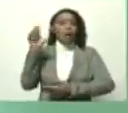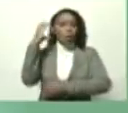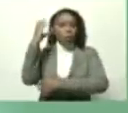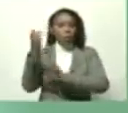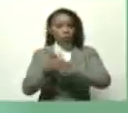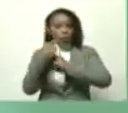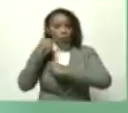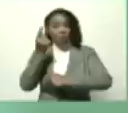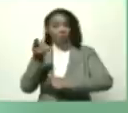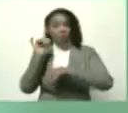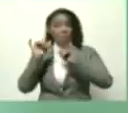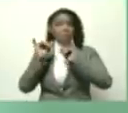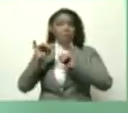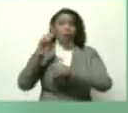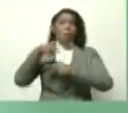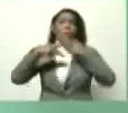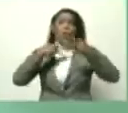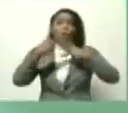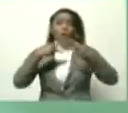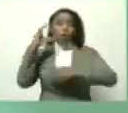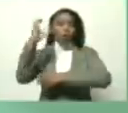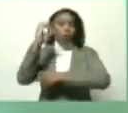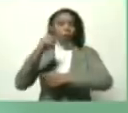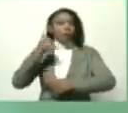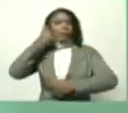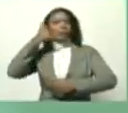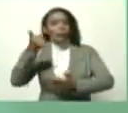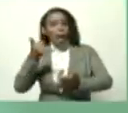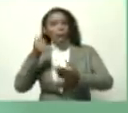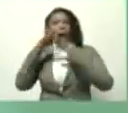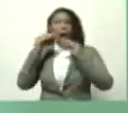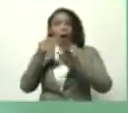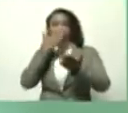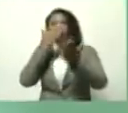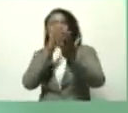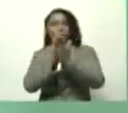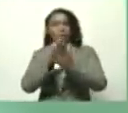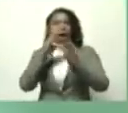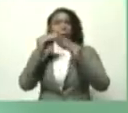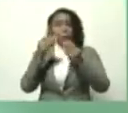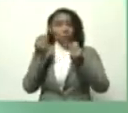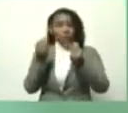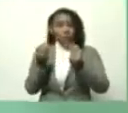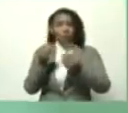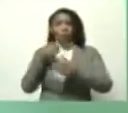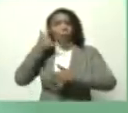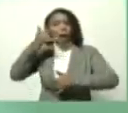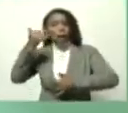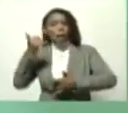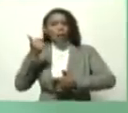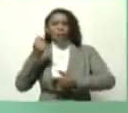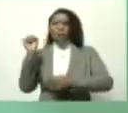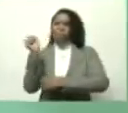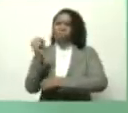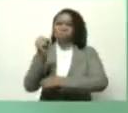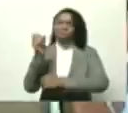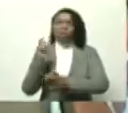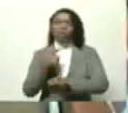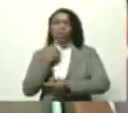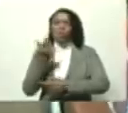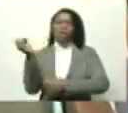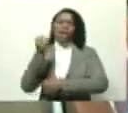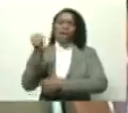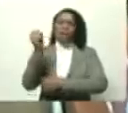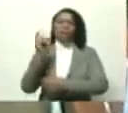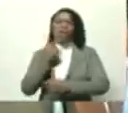lo dicen los mismos políticos colombianos. Cuando uno los llama y habla con ellos, porque hablamos con muchos de ellos, lo dicen: no le haga caso. No